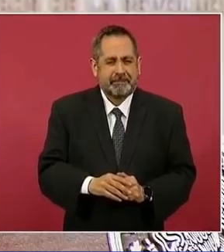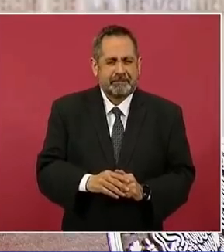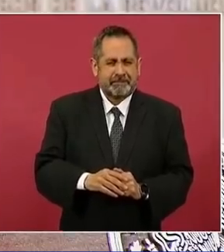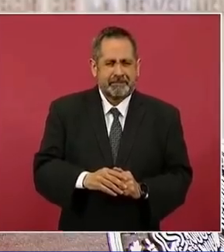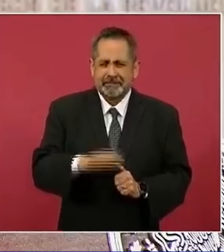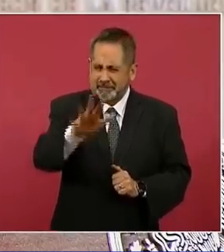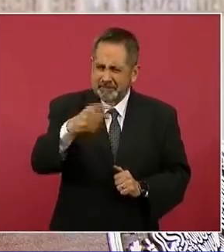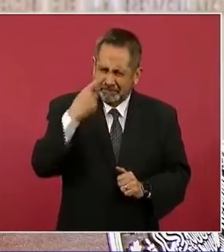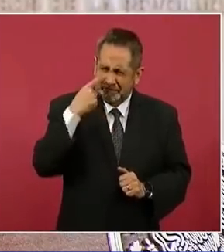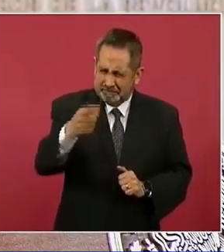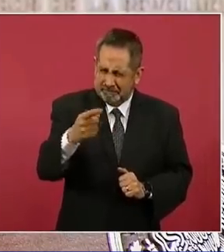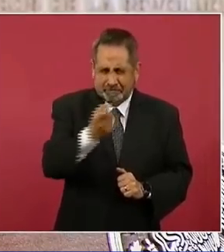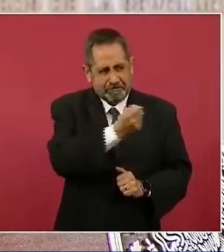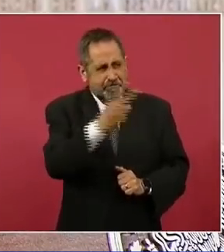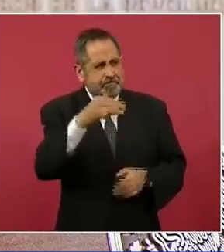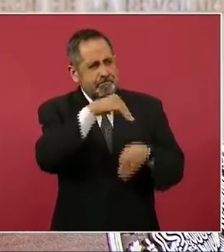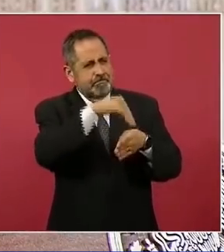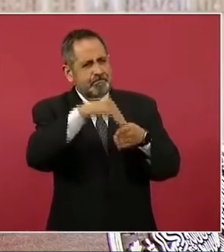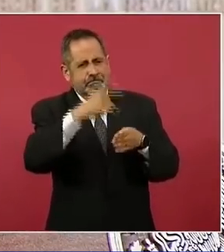¿Han visto estatuas